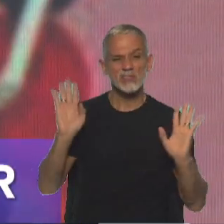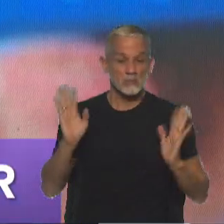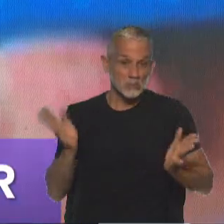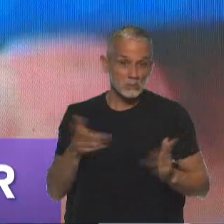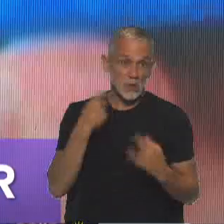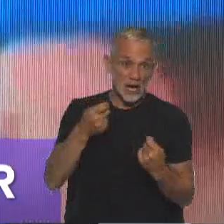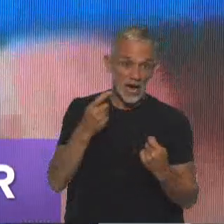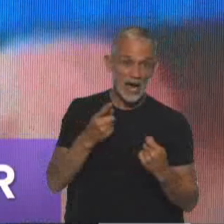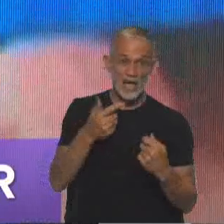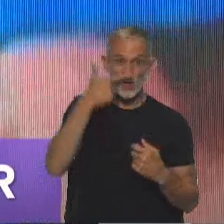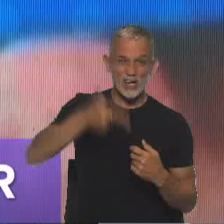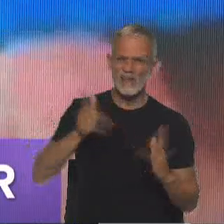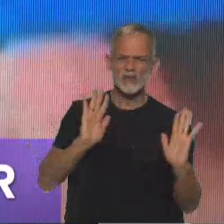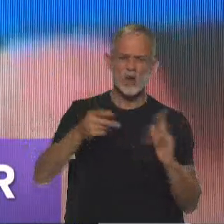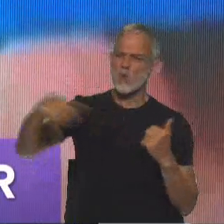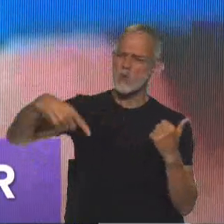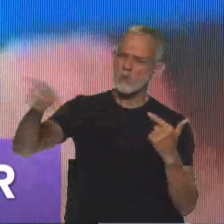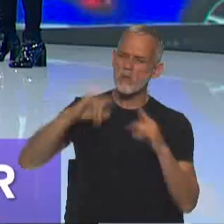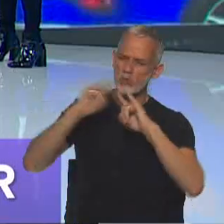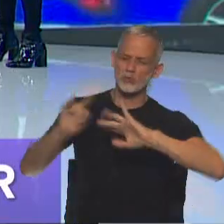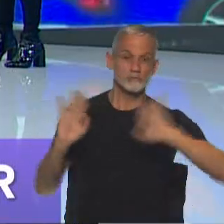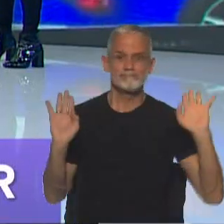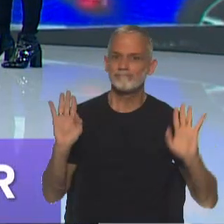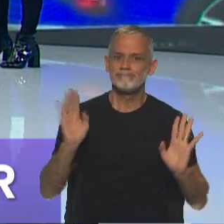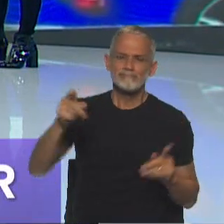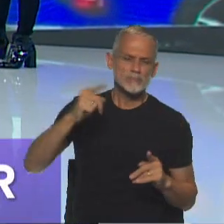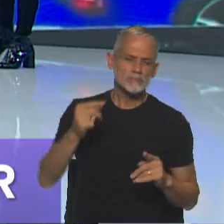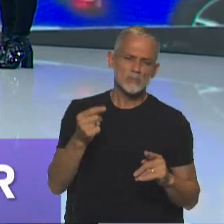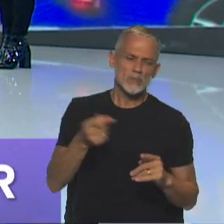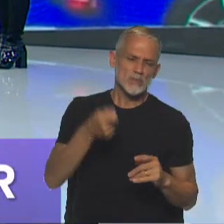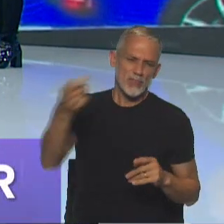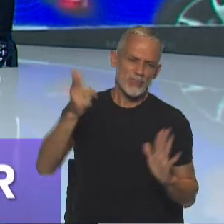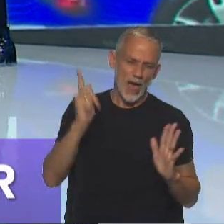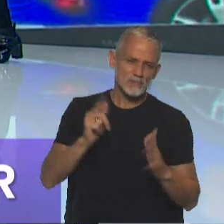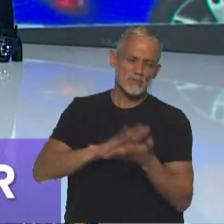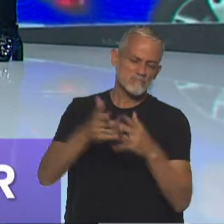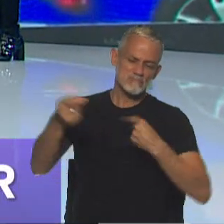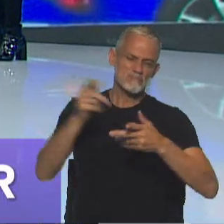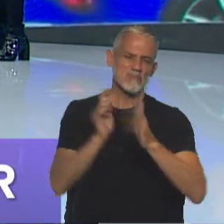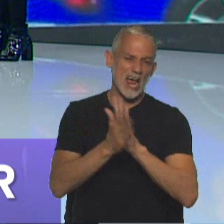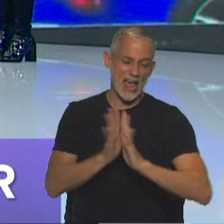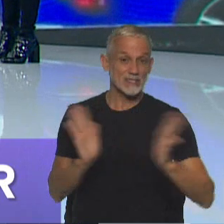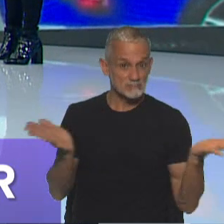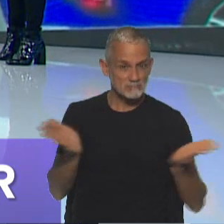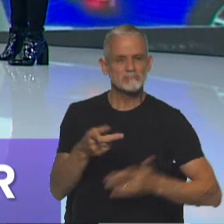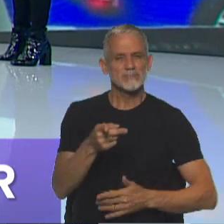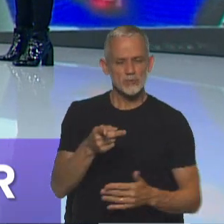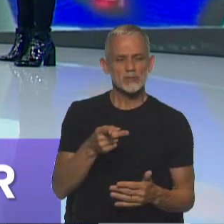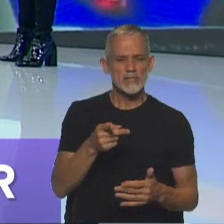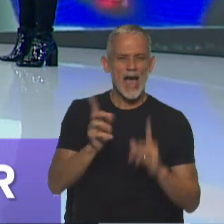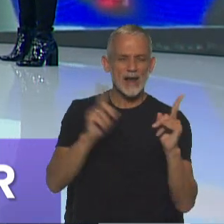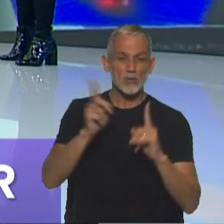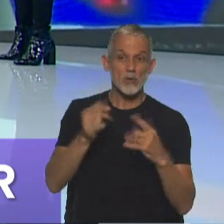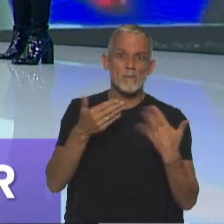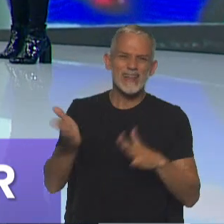gastamos combustible, hacemos trabajar a la gente, pero no importa, es otra de los motivos por los cuales a los usuarios les interesa el Cyber Monday.